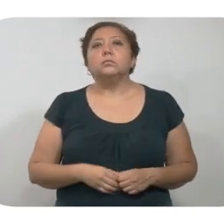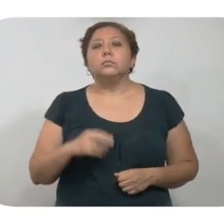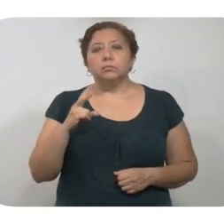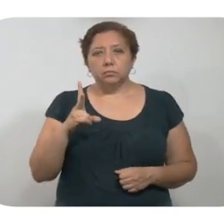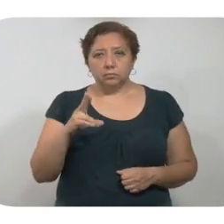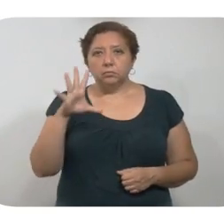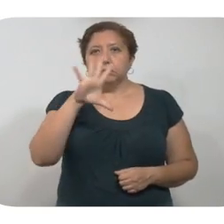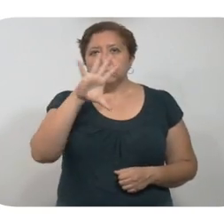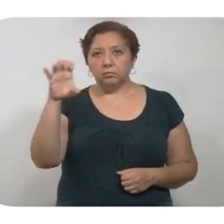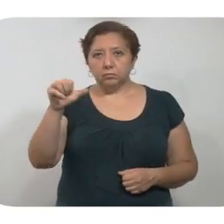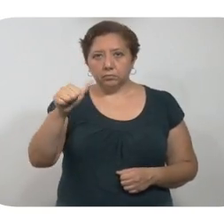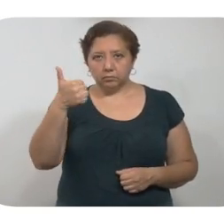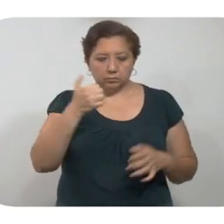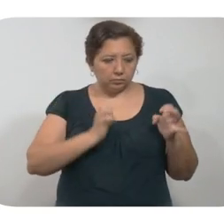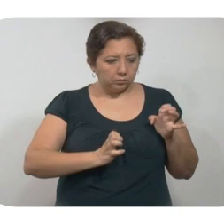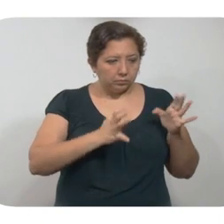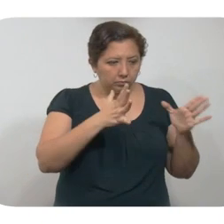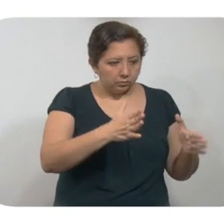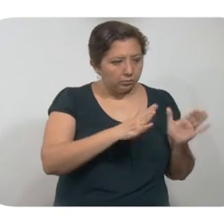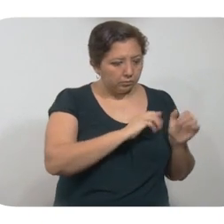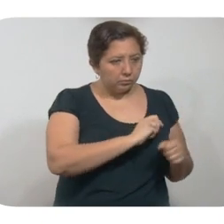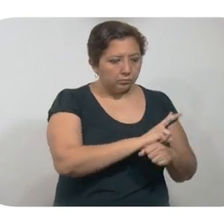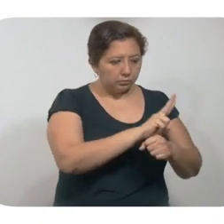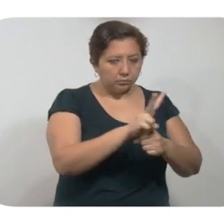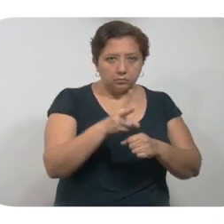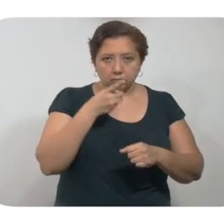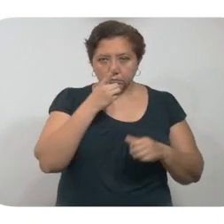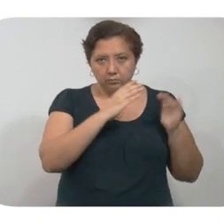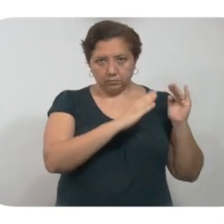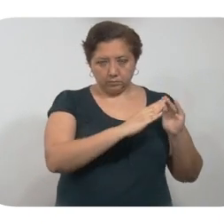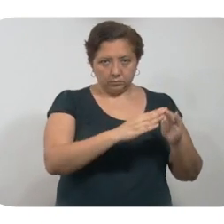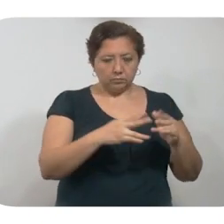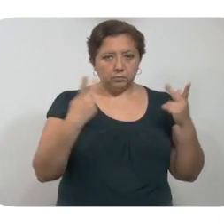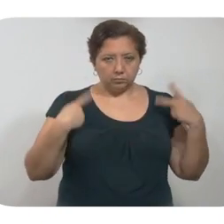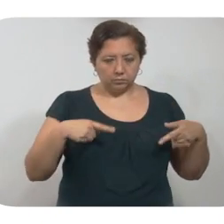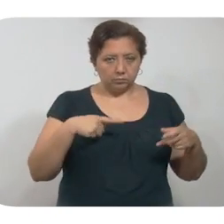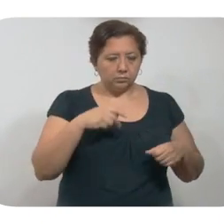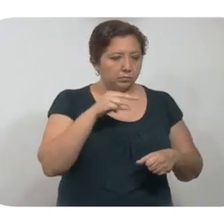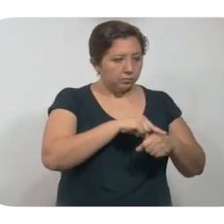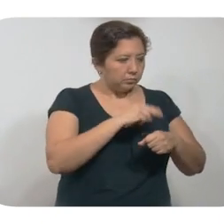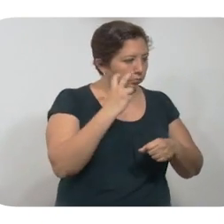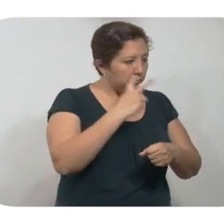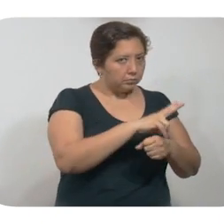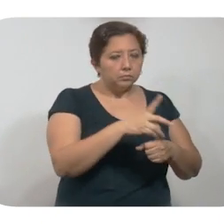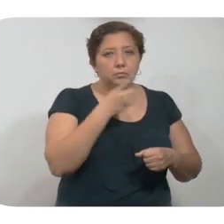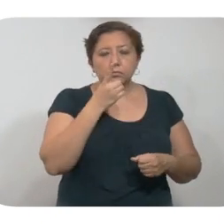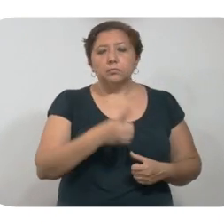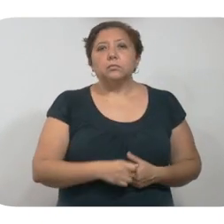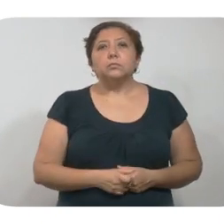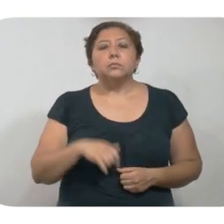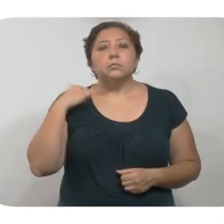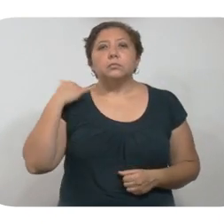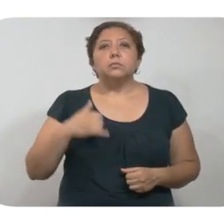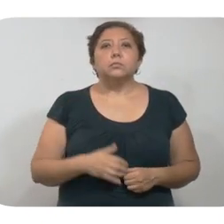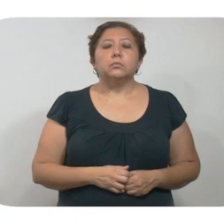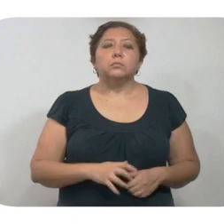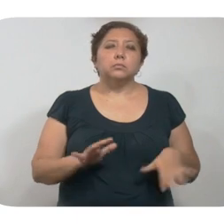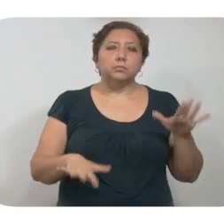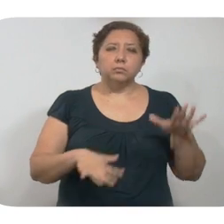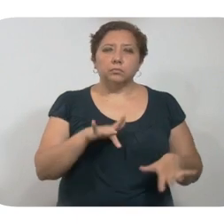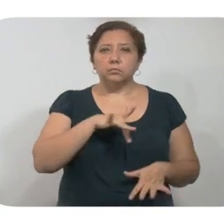También, 511 están estables, aisladas y monitoreadas constantemente por personal médico de la Secretaría de Salud de Yucatán.